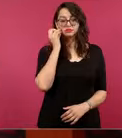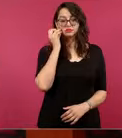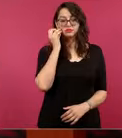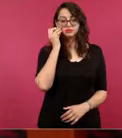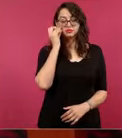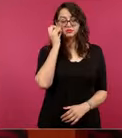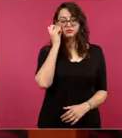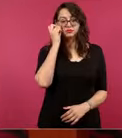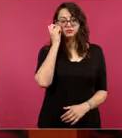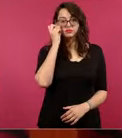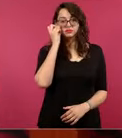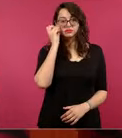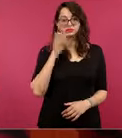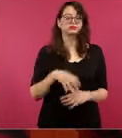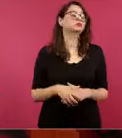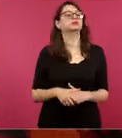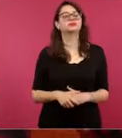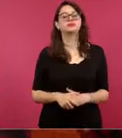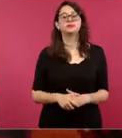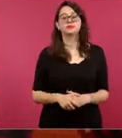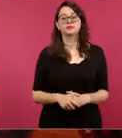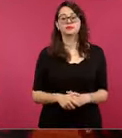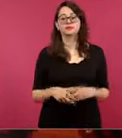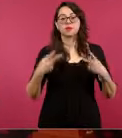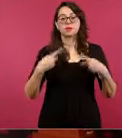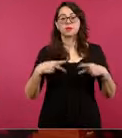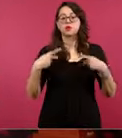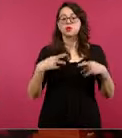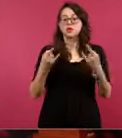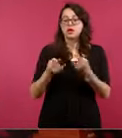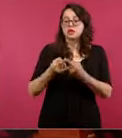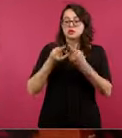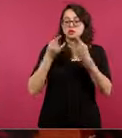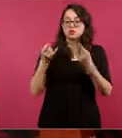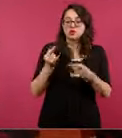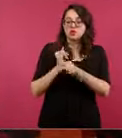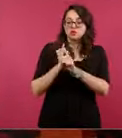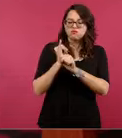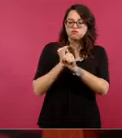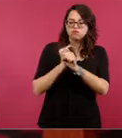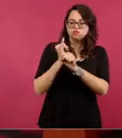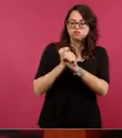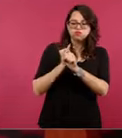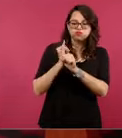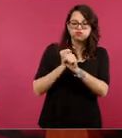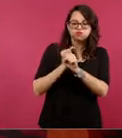como historiador, yo le conozco muchísimos